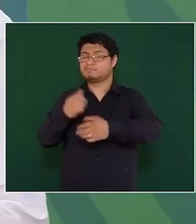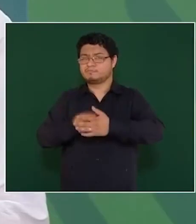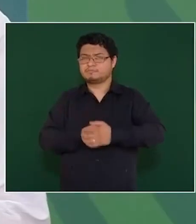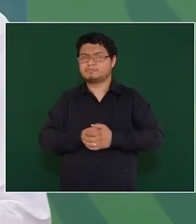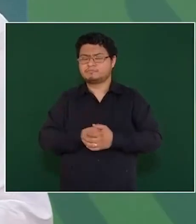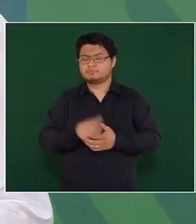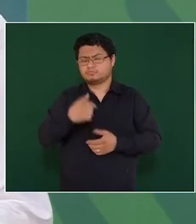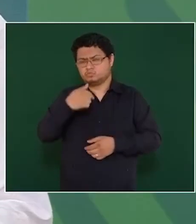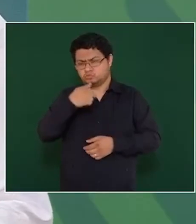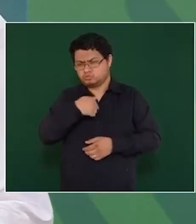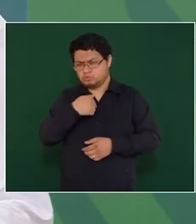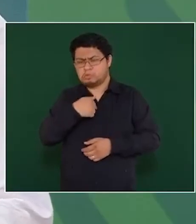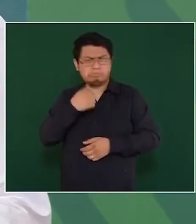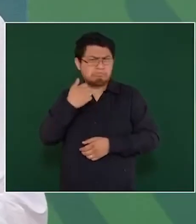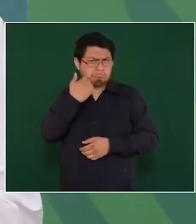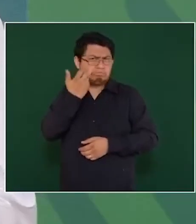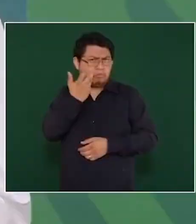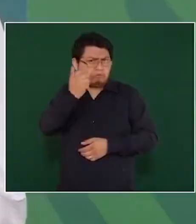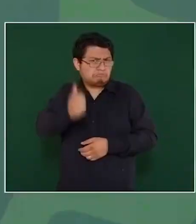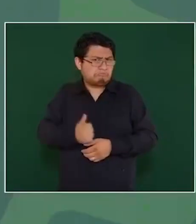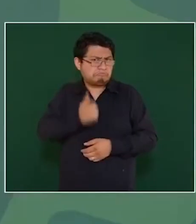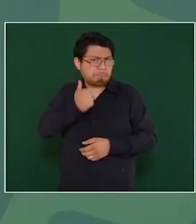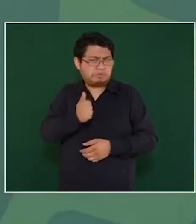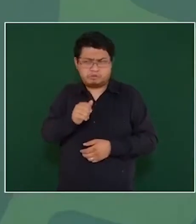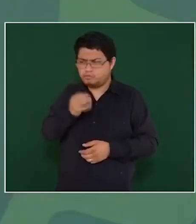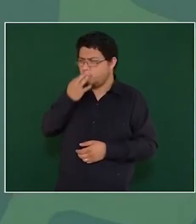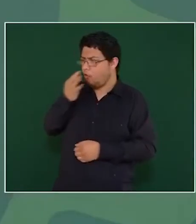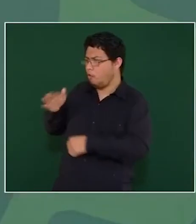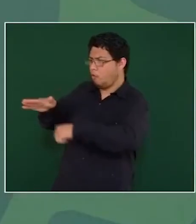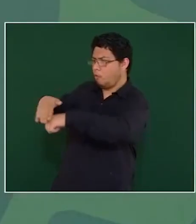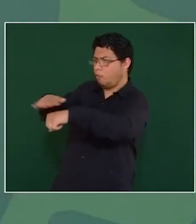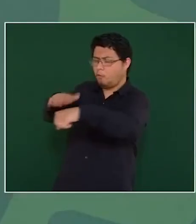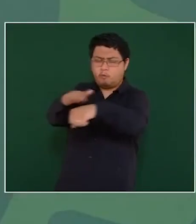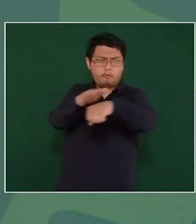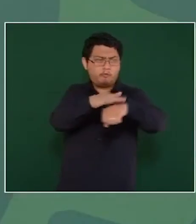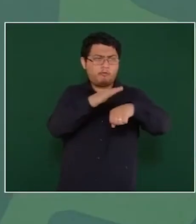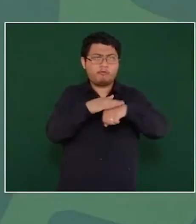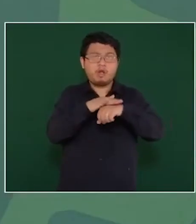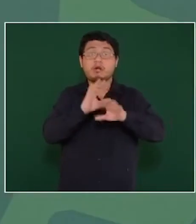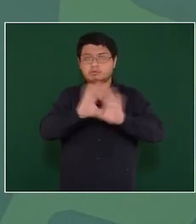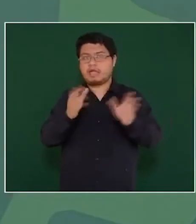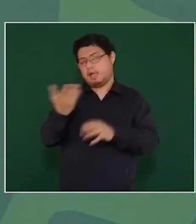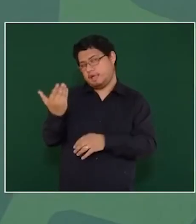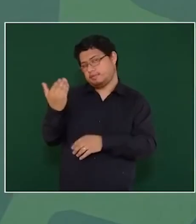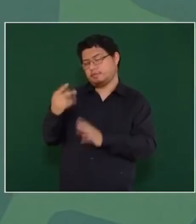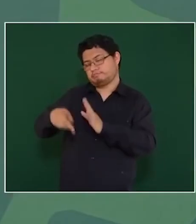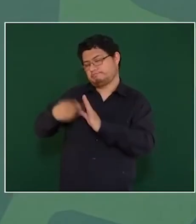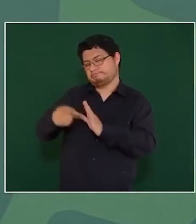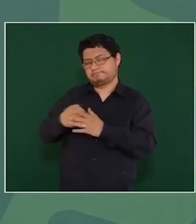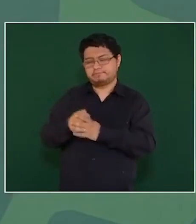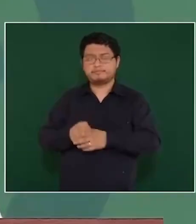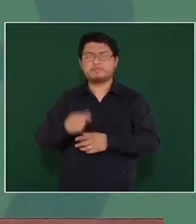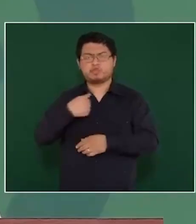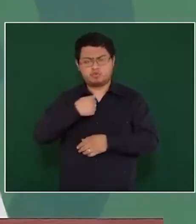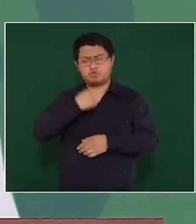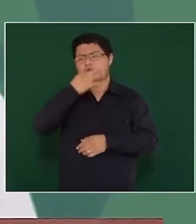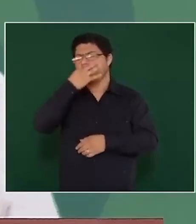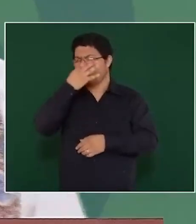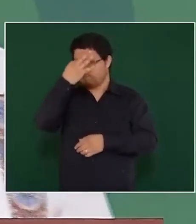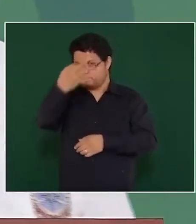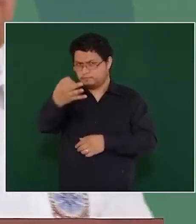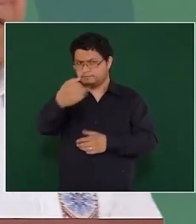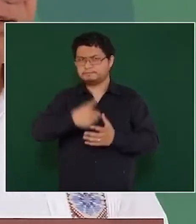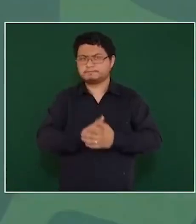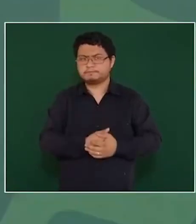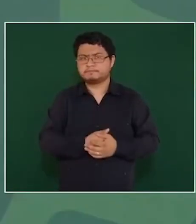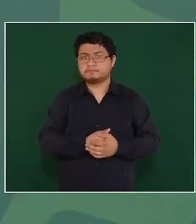Quiero aprovechar para informar, ya lo he hecho, de que